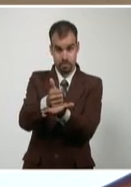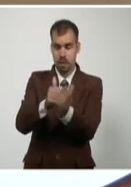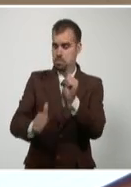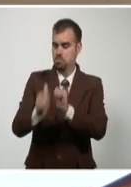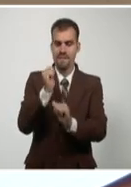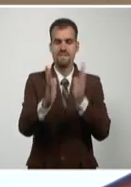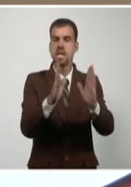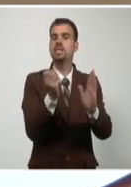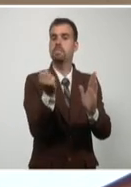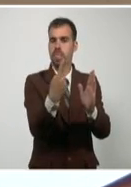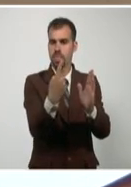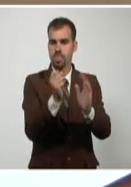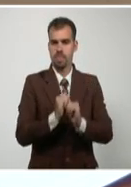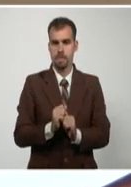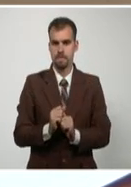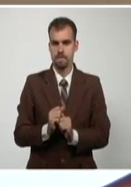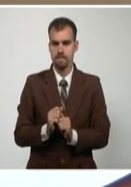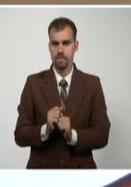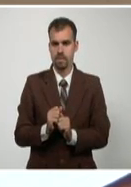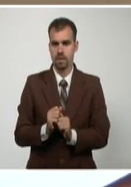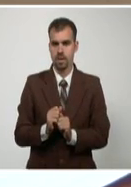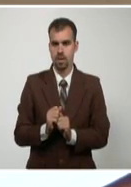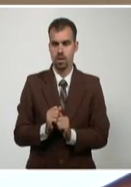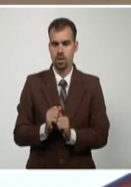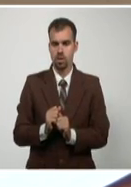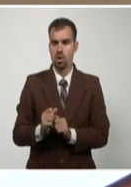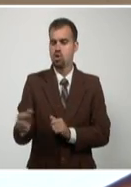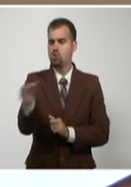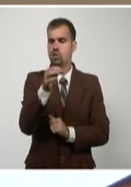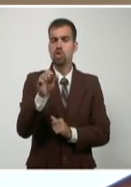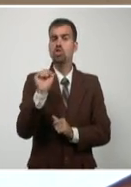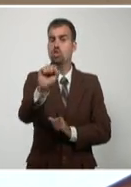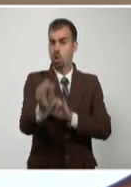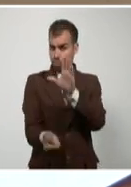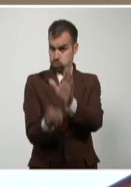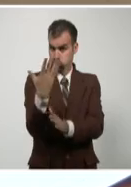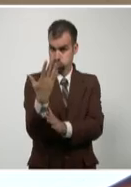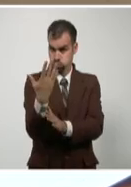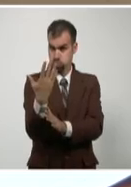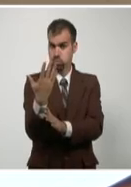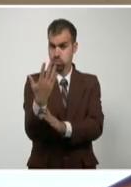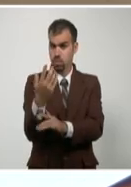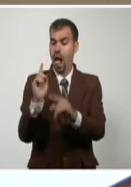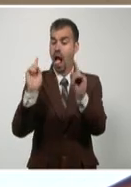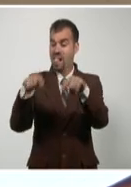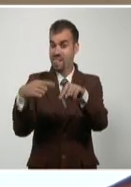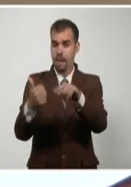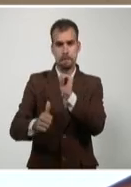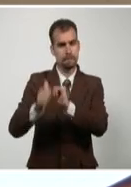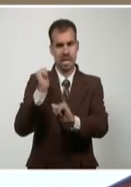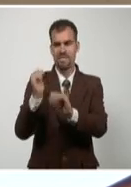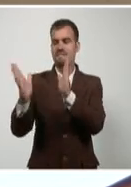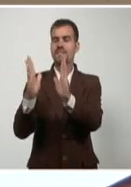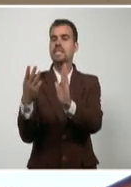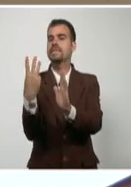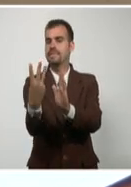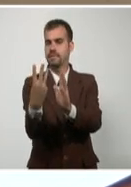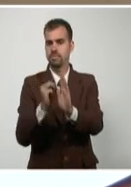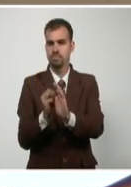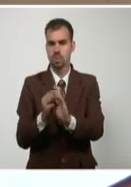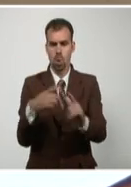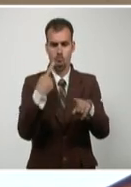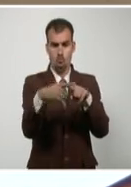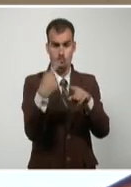la fase 3 al municipio Songo La Maya, que se encontraba en nueva normalidad, y mantener a Mella, Guamá